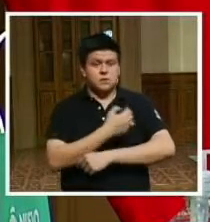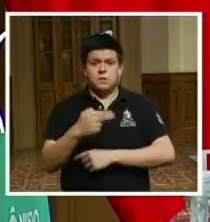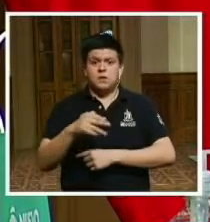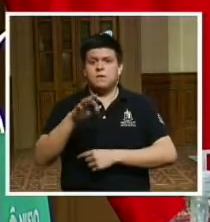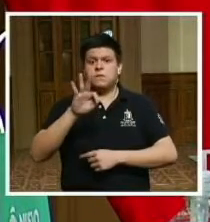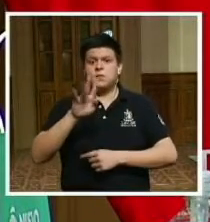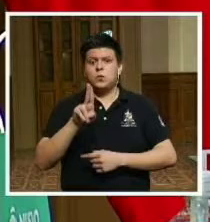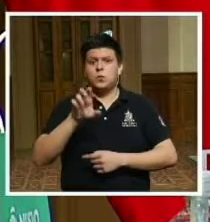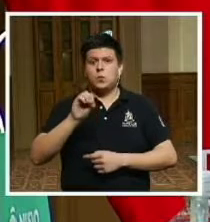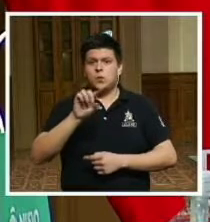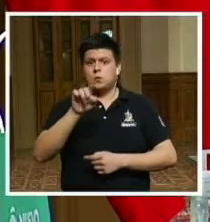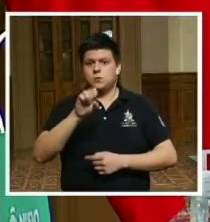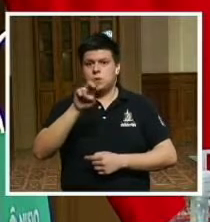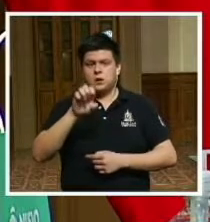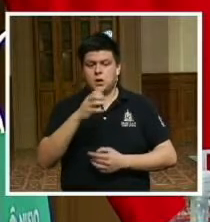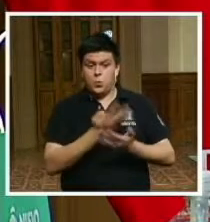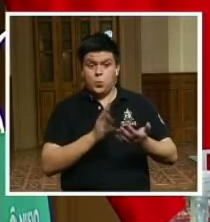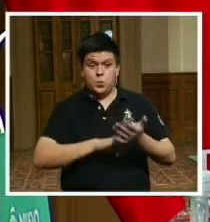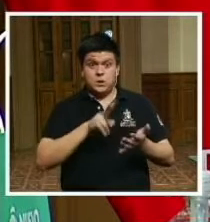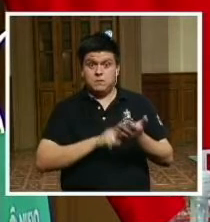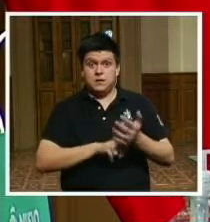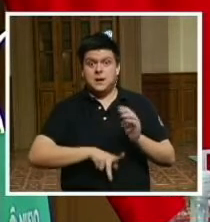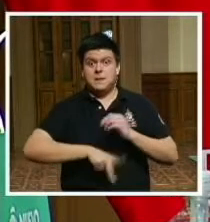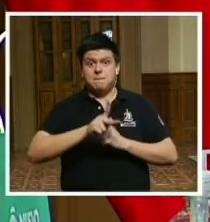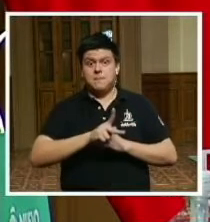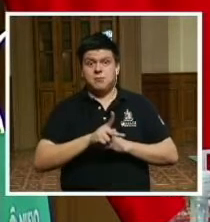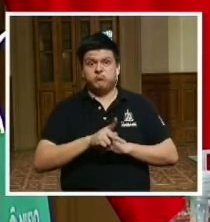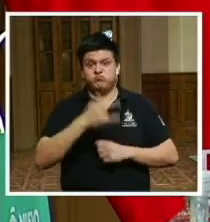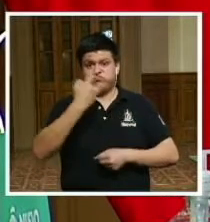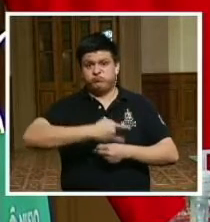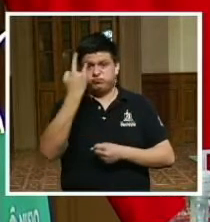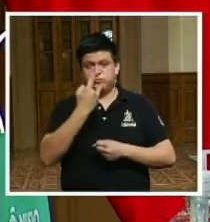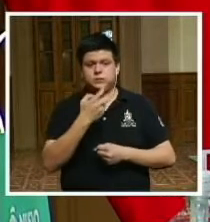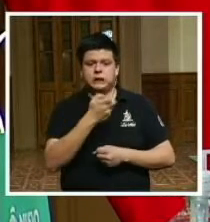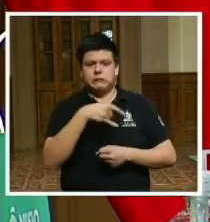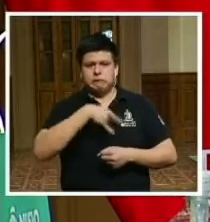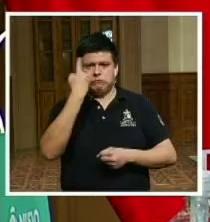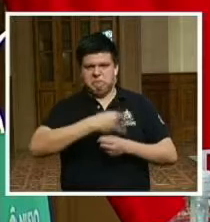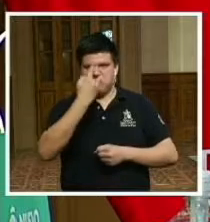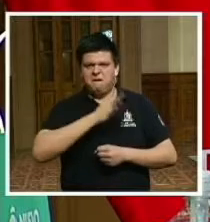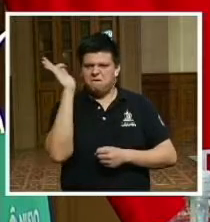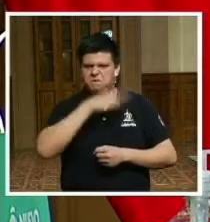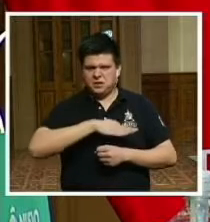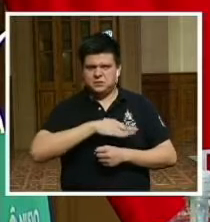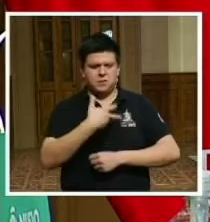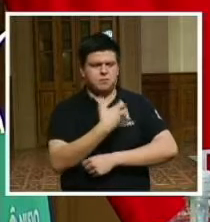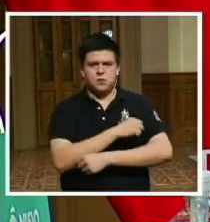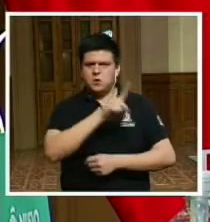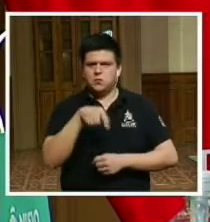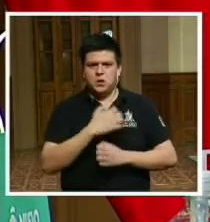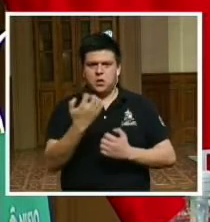una vacuna cuadrivalente, pero es una vacuna pirata, es una vacuna falsa. No se